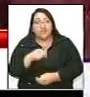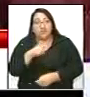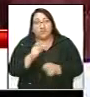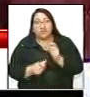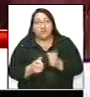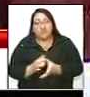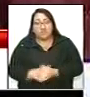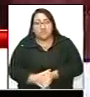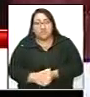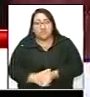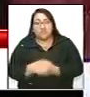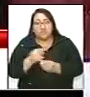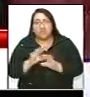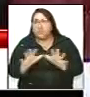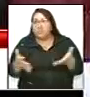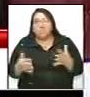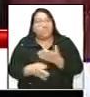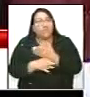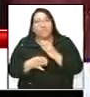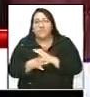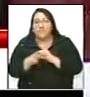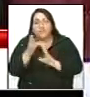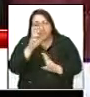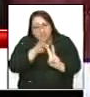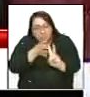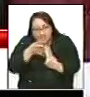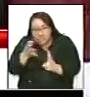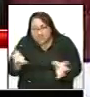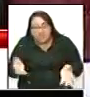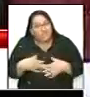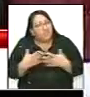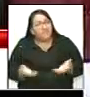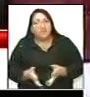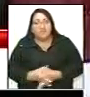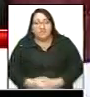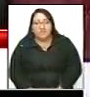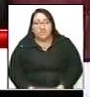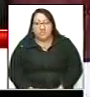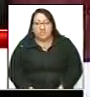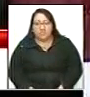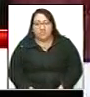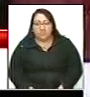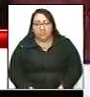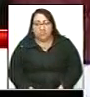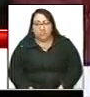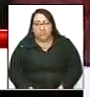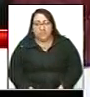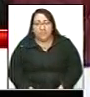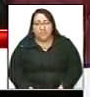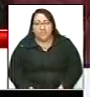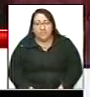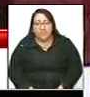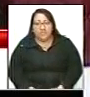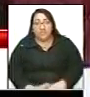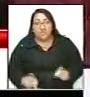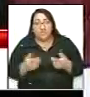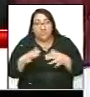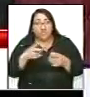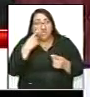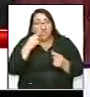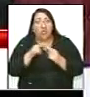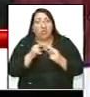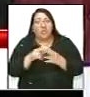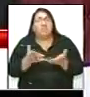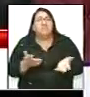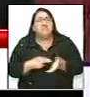personajes? Porque no hay manera de filtrarlos, ¿no? Entonces, claro, pero era conocido. ¿Pero qué